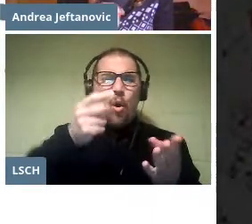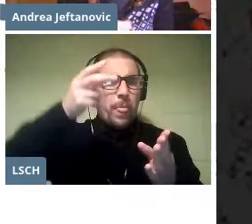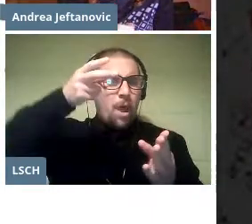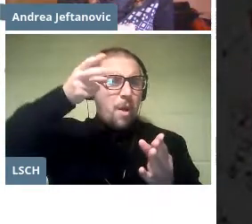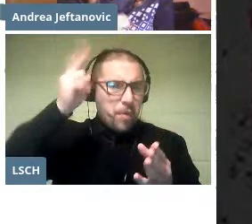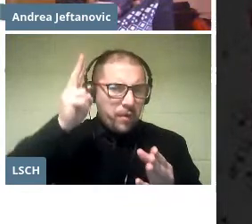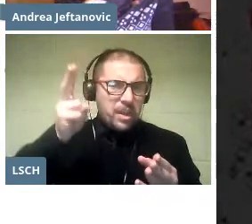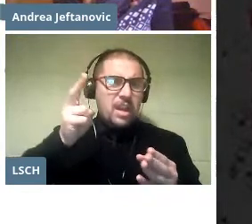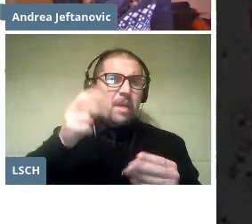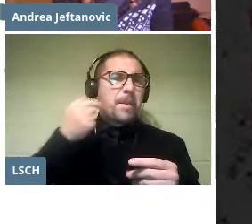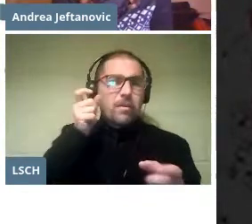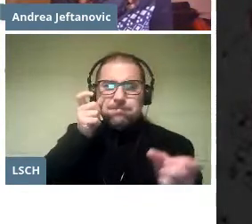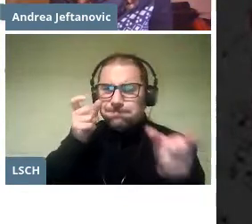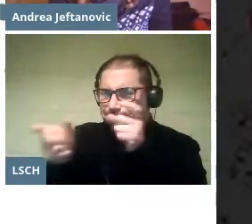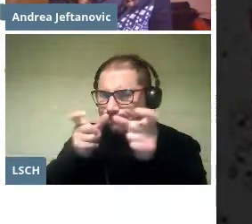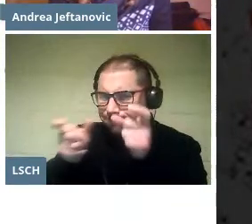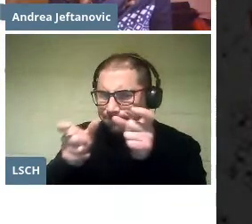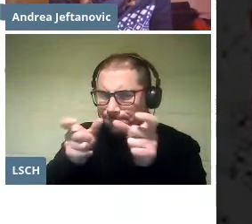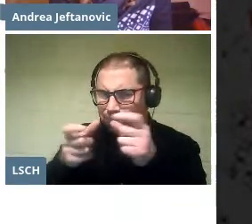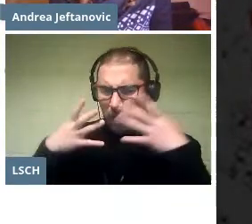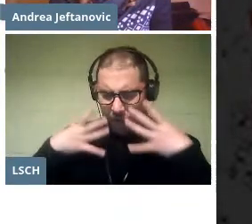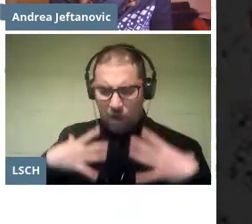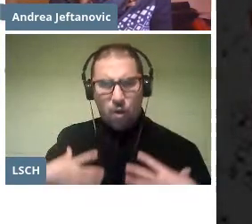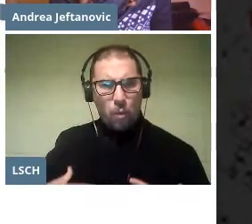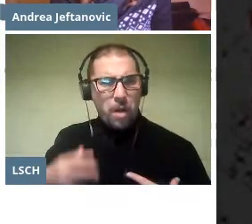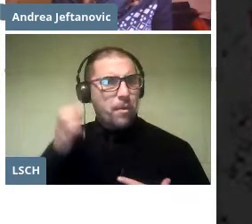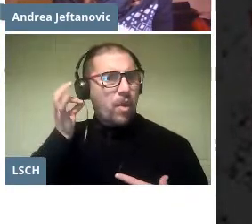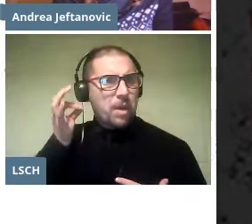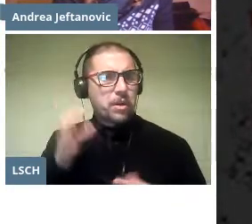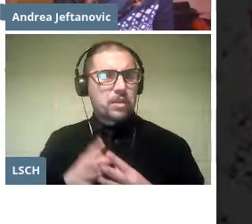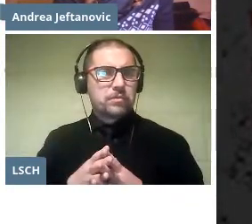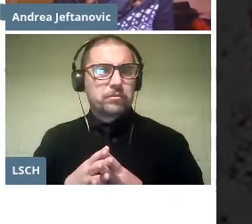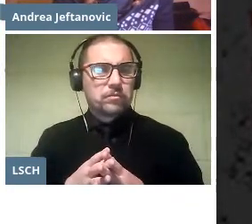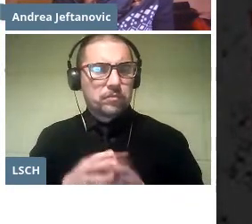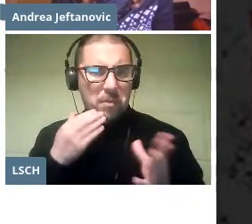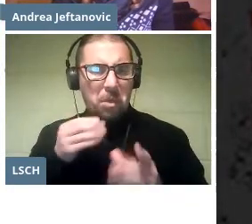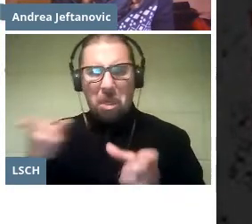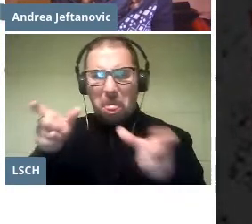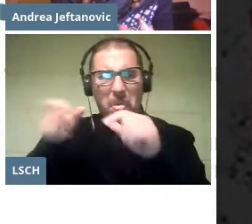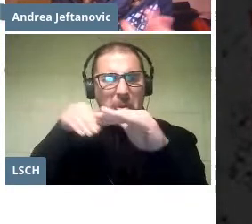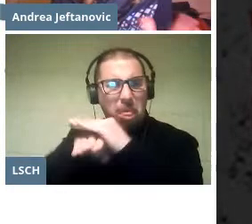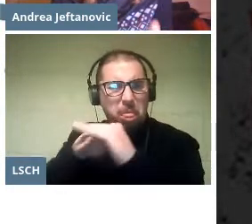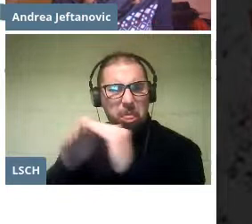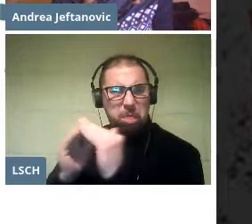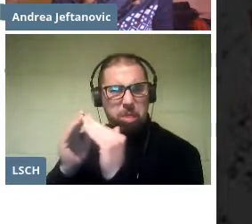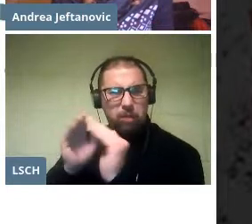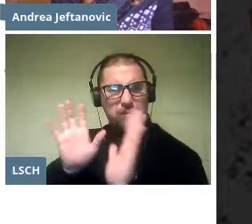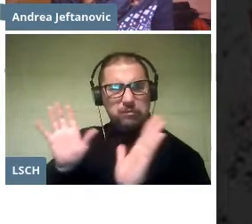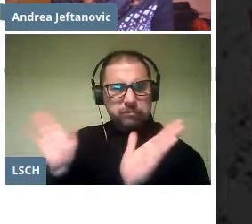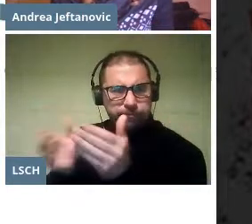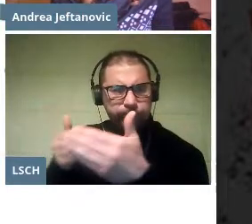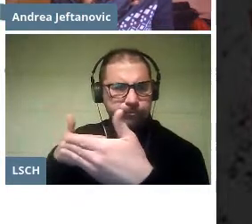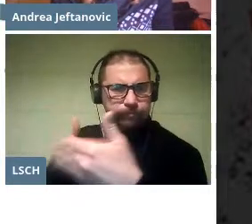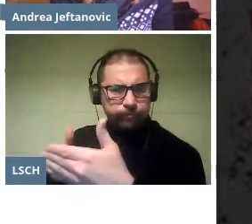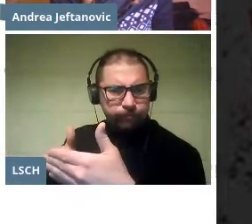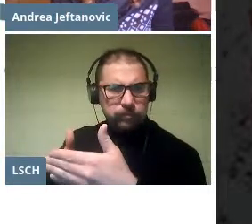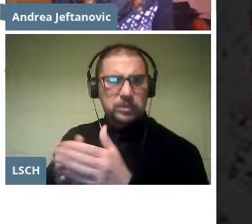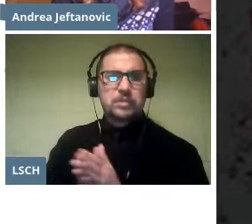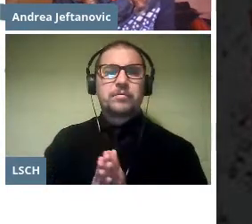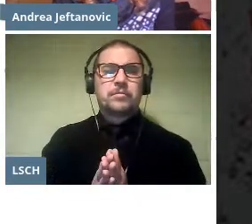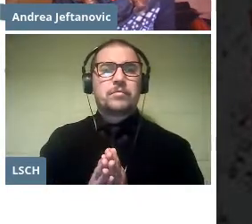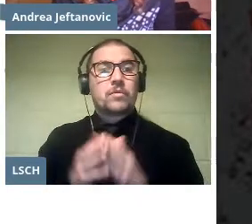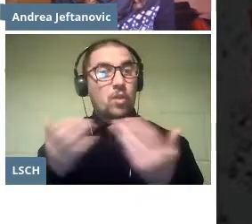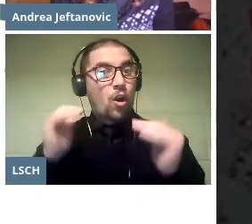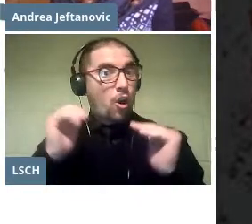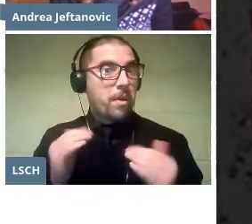para vigilar y controlar el cuerpo de las mujeres y mantenerlas encerradas en cuatro paredes. Y al